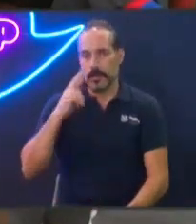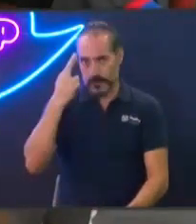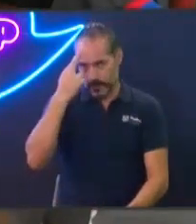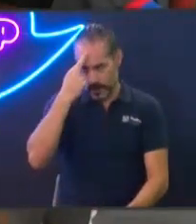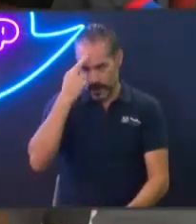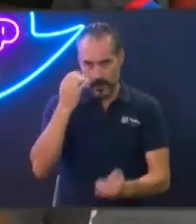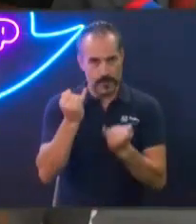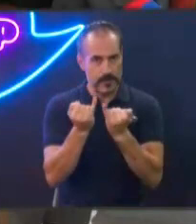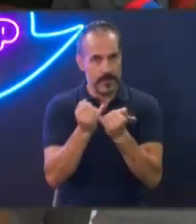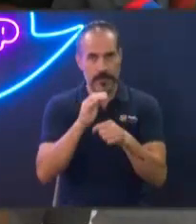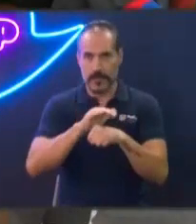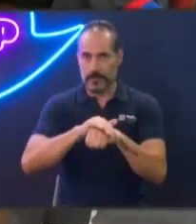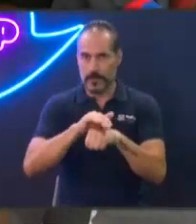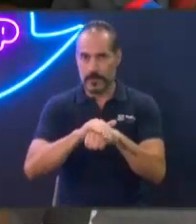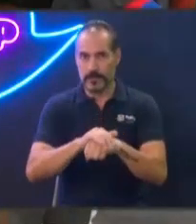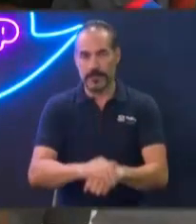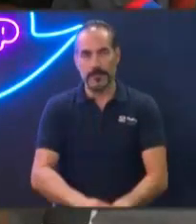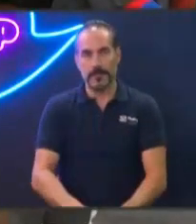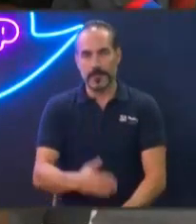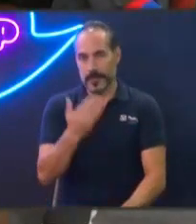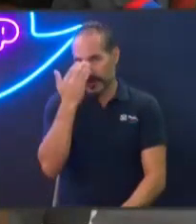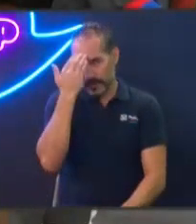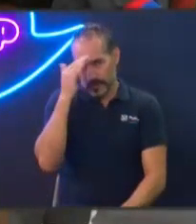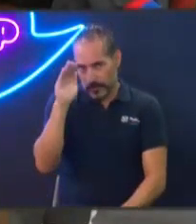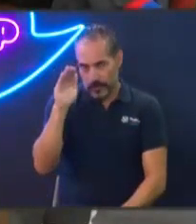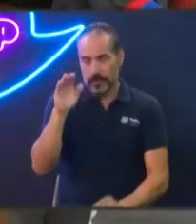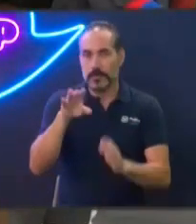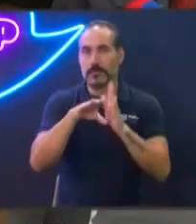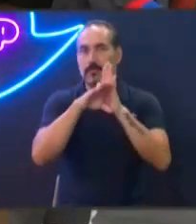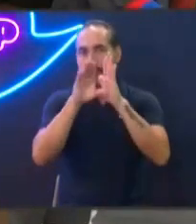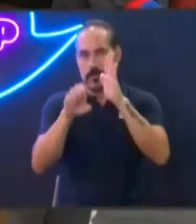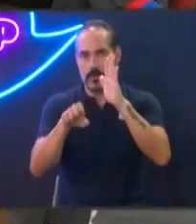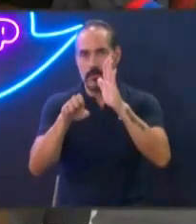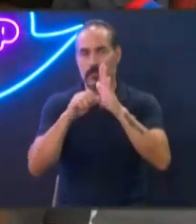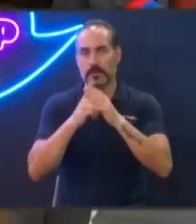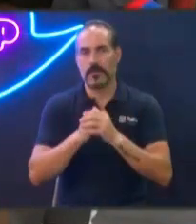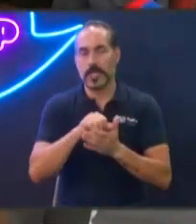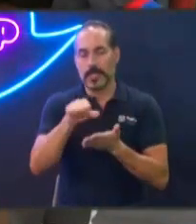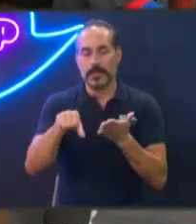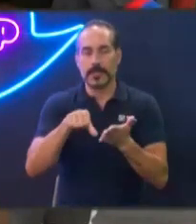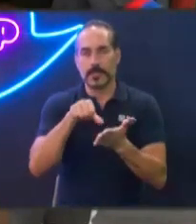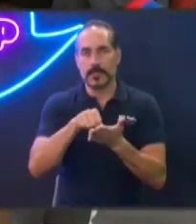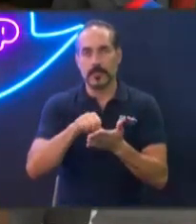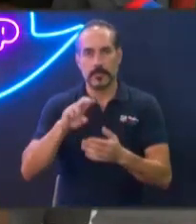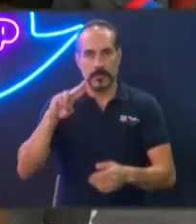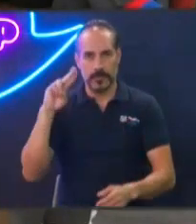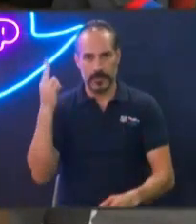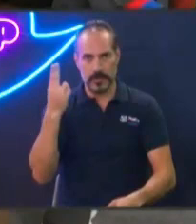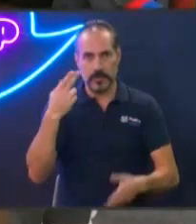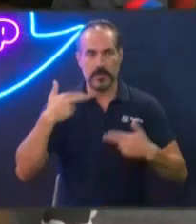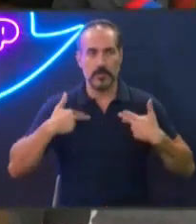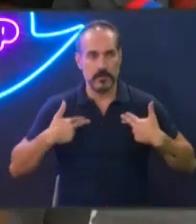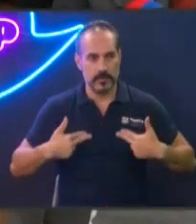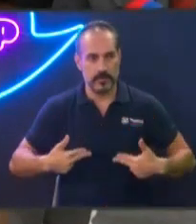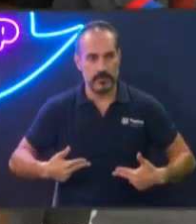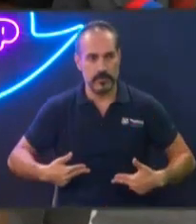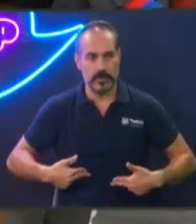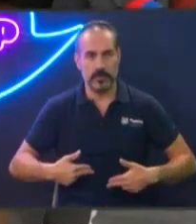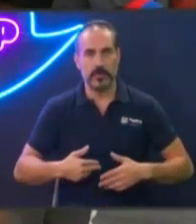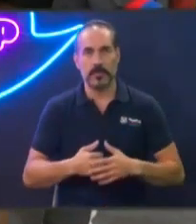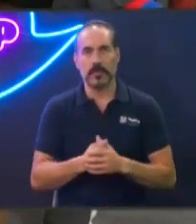eh No lo conoc en nuestros este amigos televidentes pero el Centro Universitario del claustro humanista nace